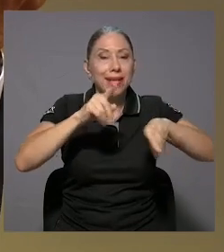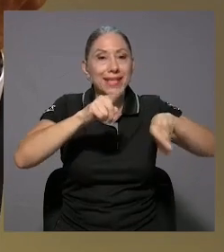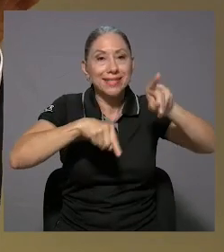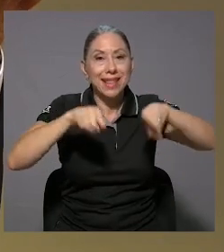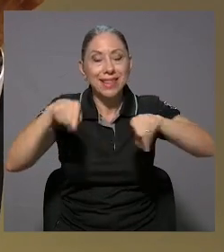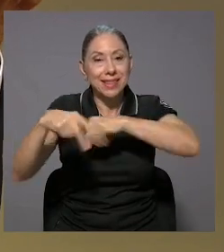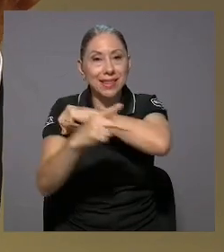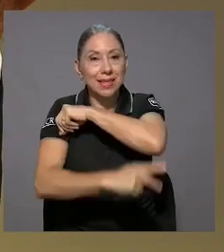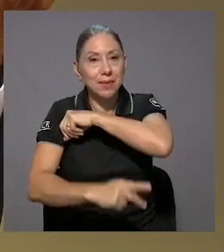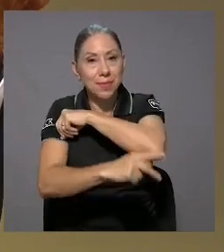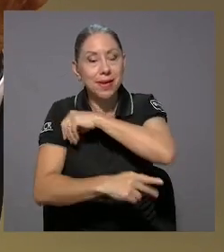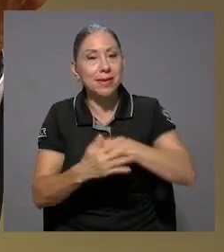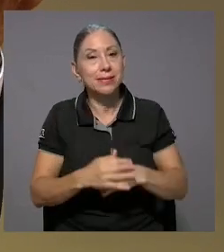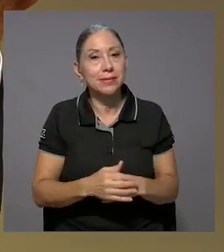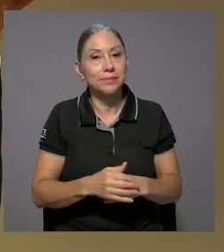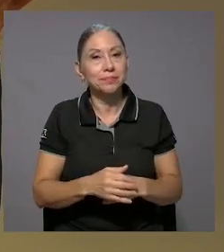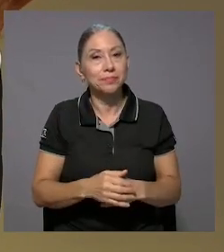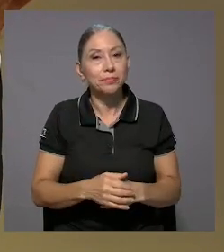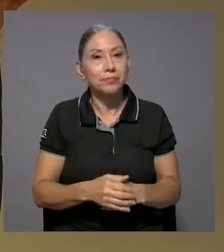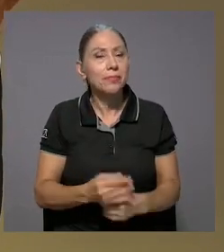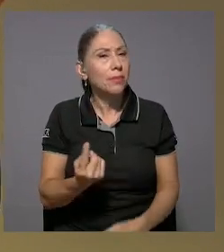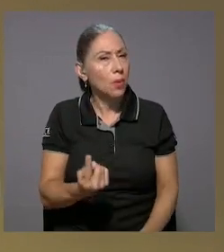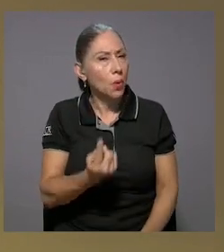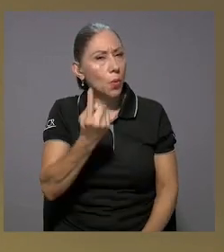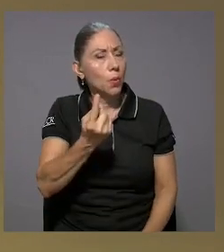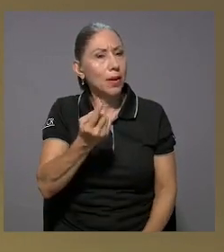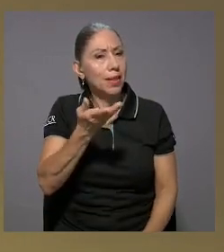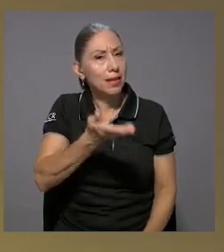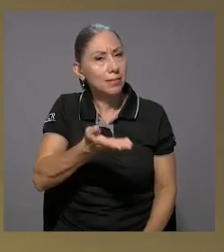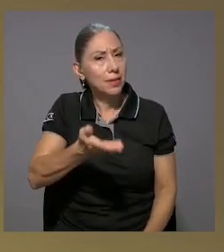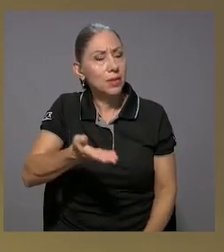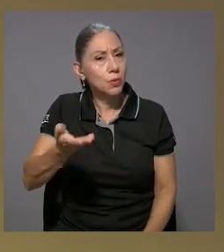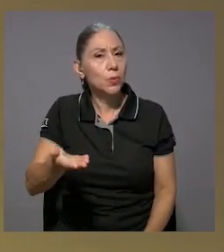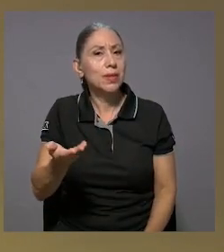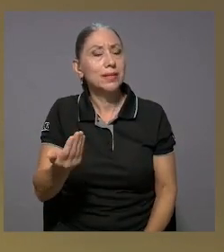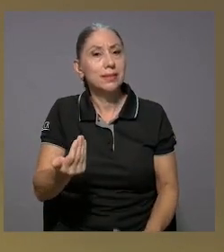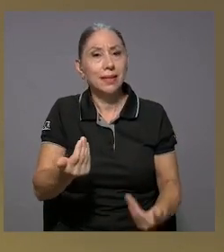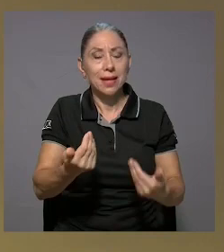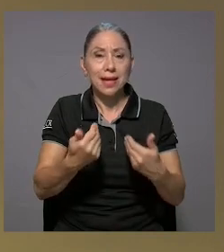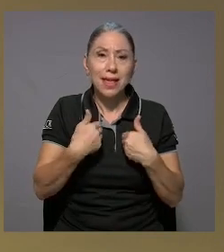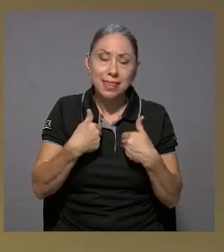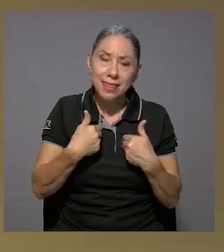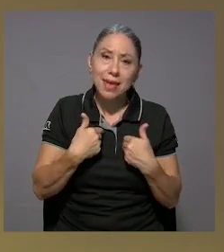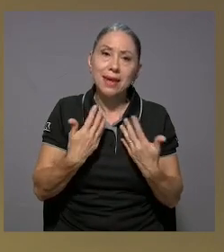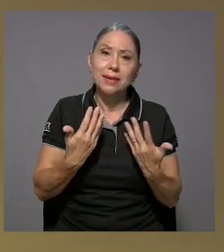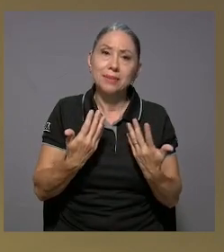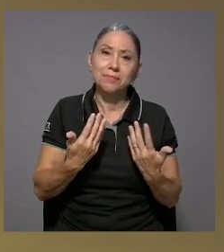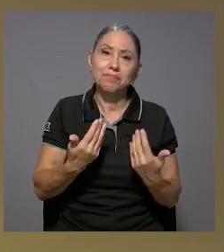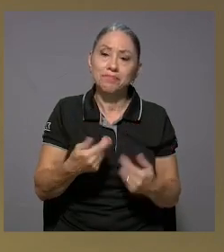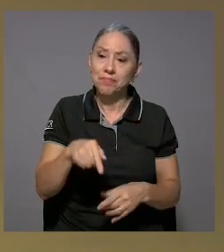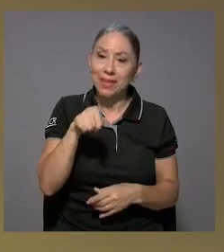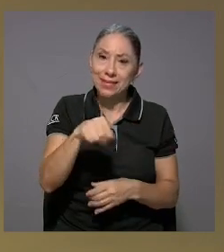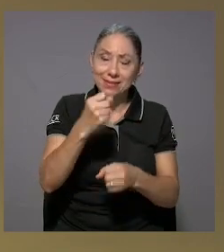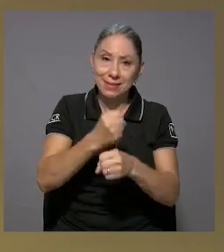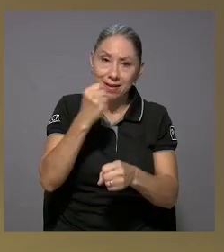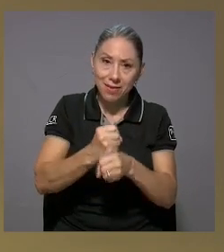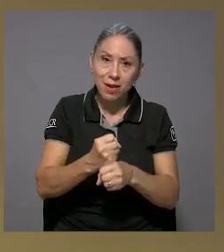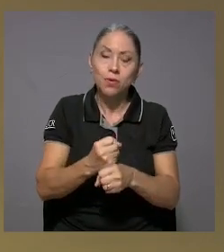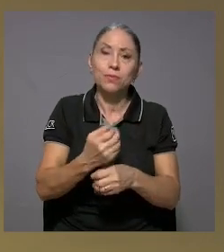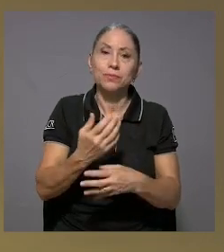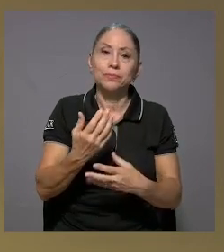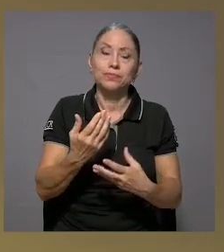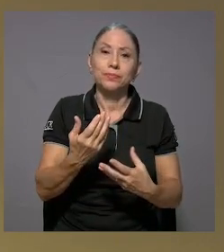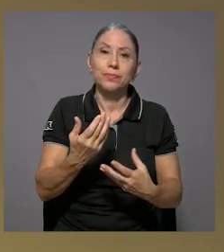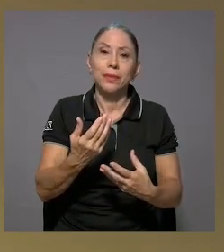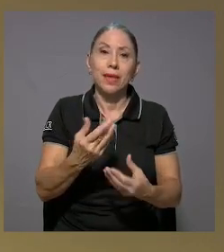acervos estadísticos del país y una de las virtudes que